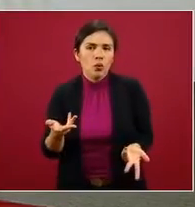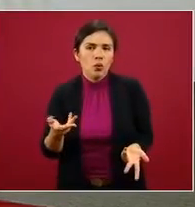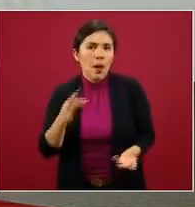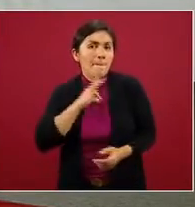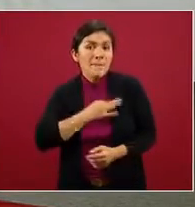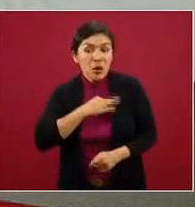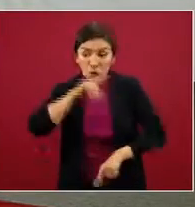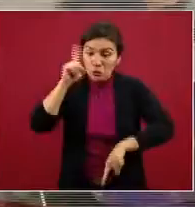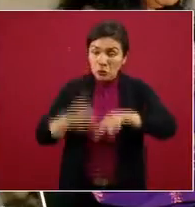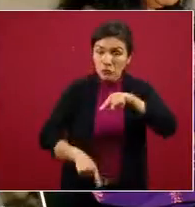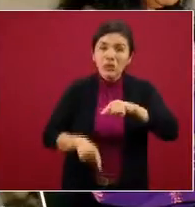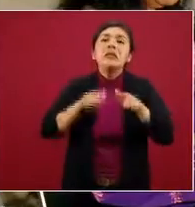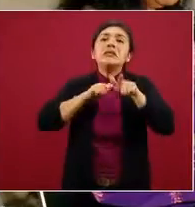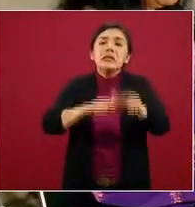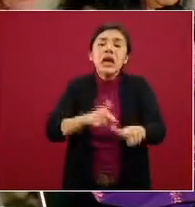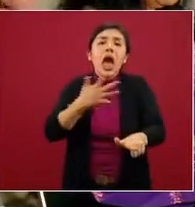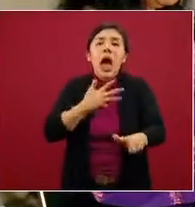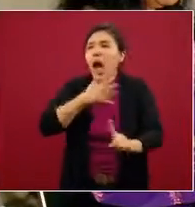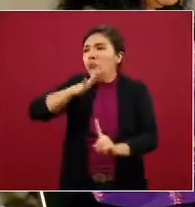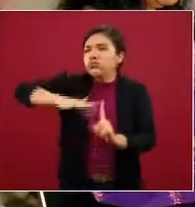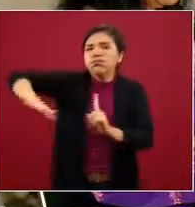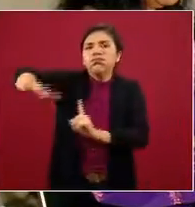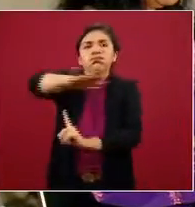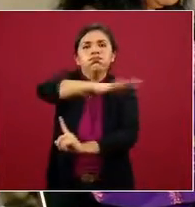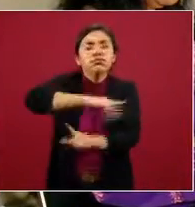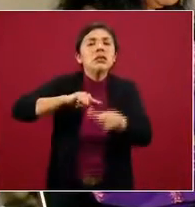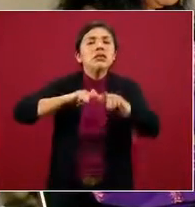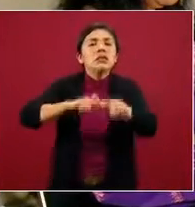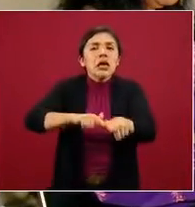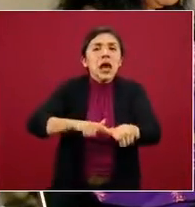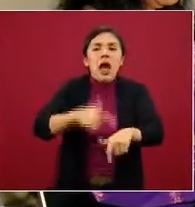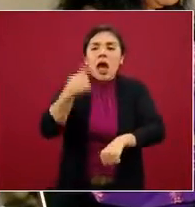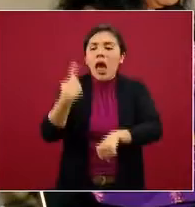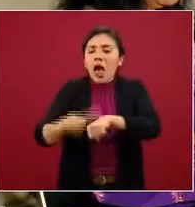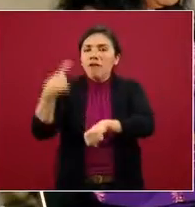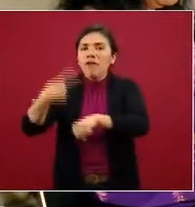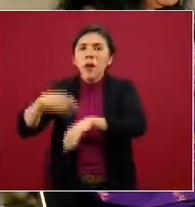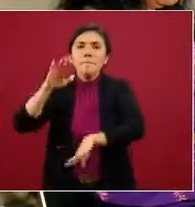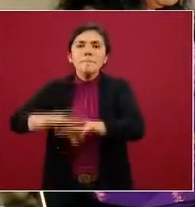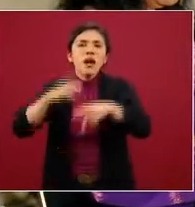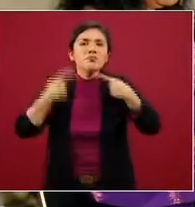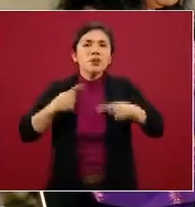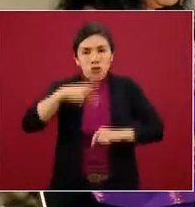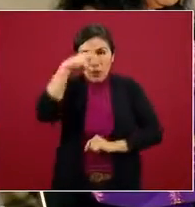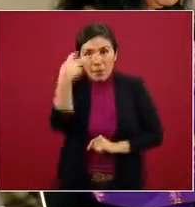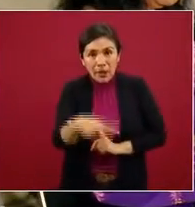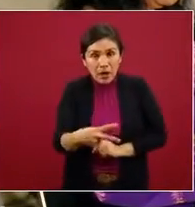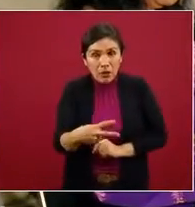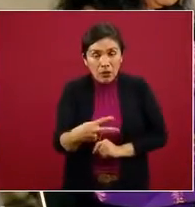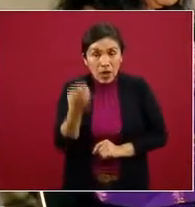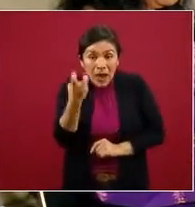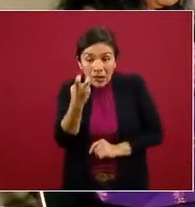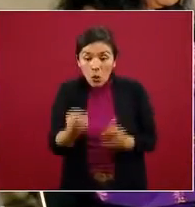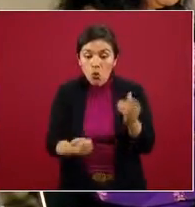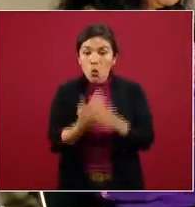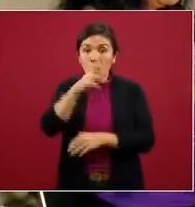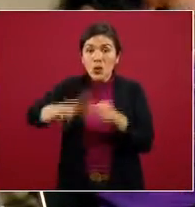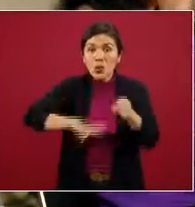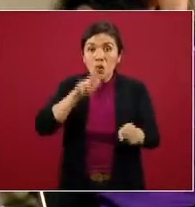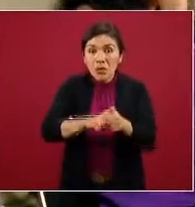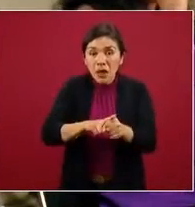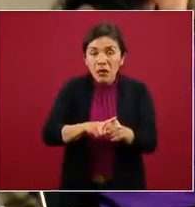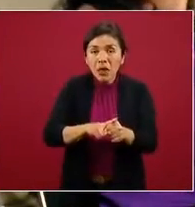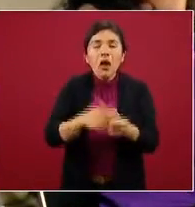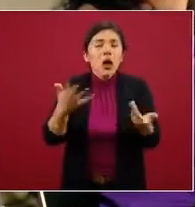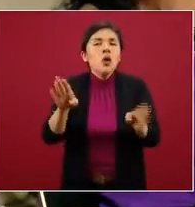virus. Es correcto. Lo seguimos teniendo y seguirá dañando la salud de los mexicanos. Entonces, ahí hay una nueva normalidad y creo que